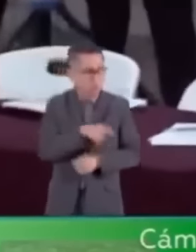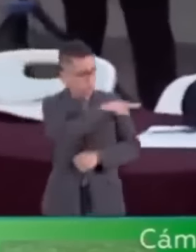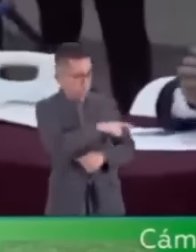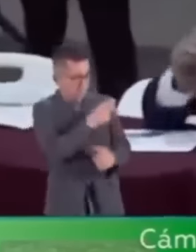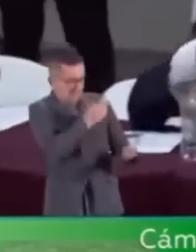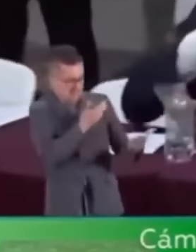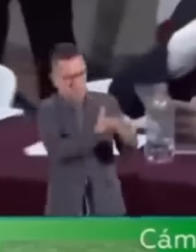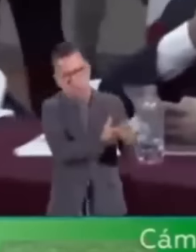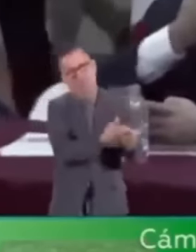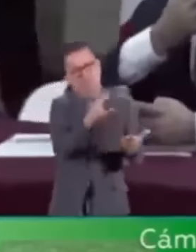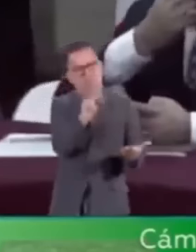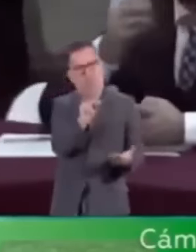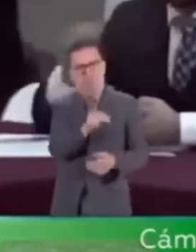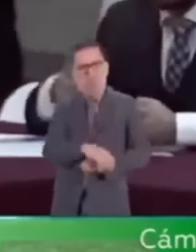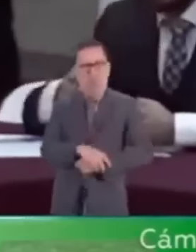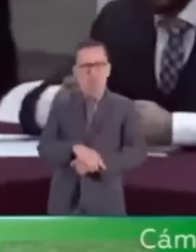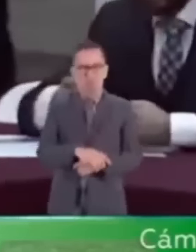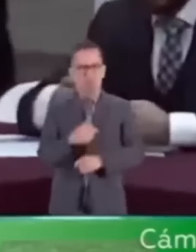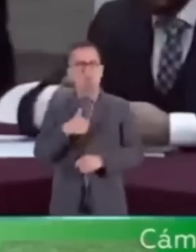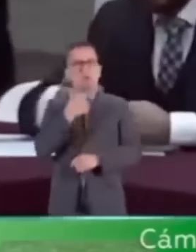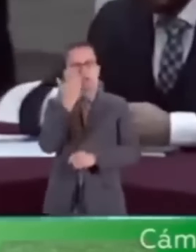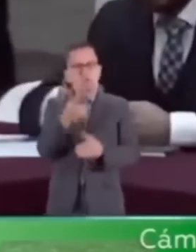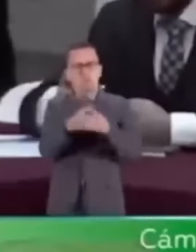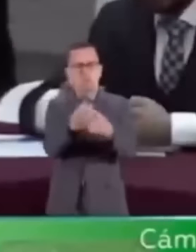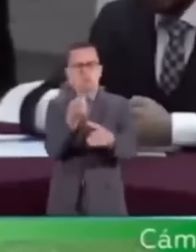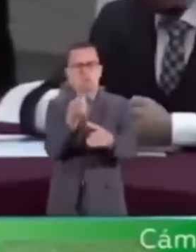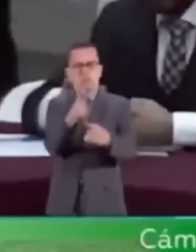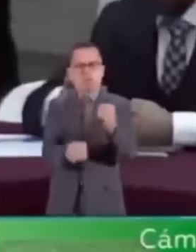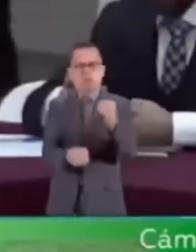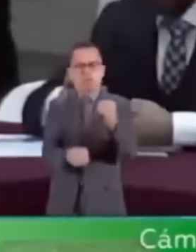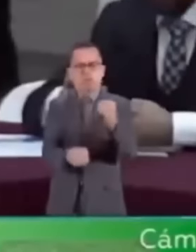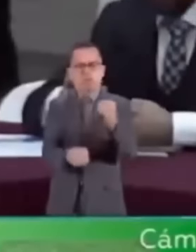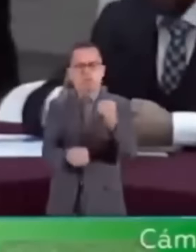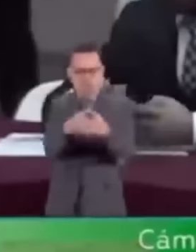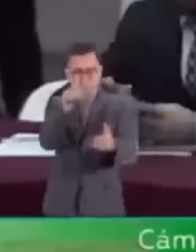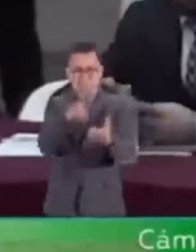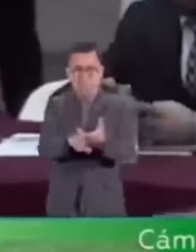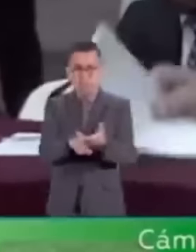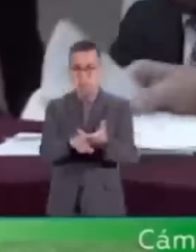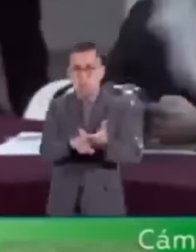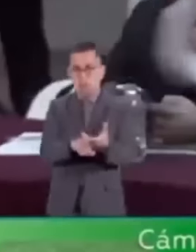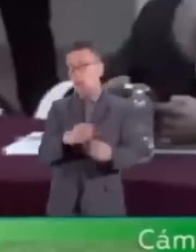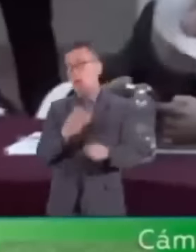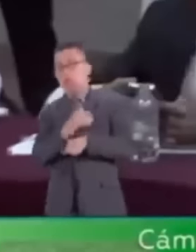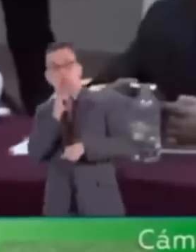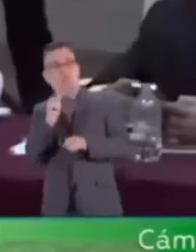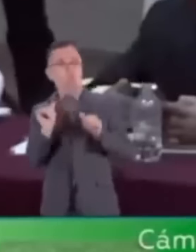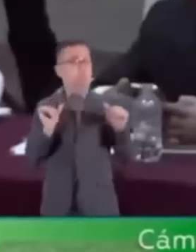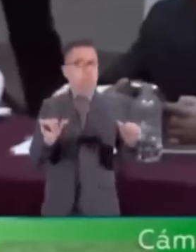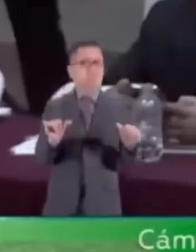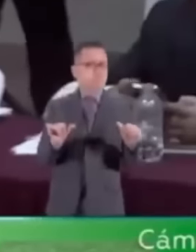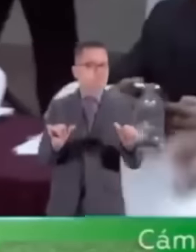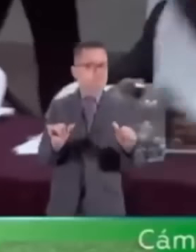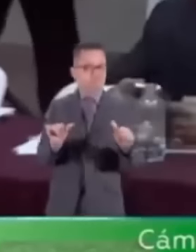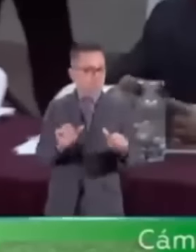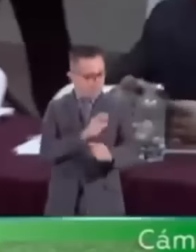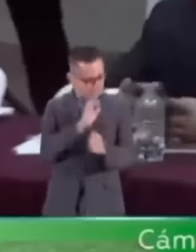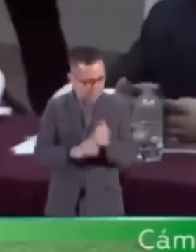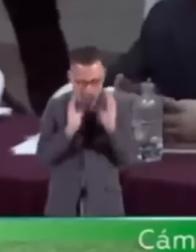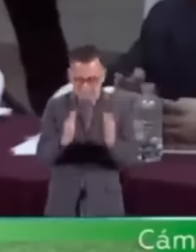quiero que haya un Poder Judicial en donde se acabe la impunidad, no como lo proponen